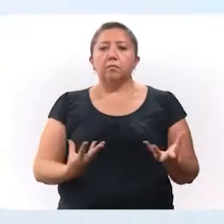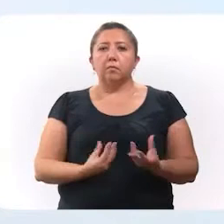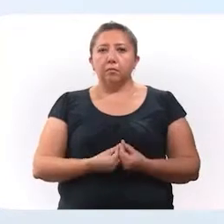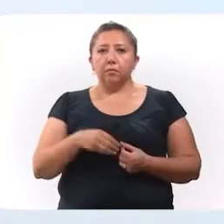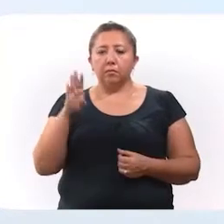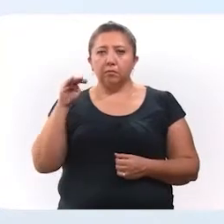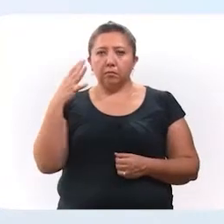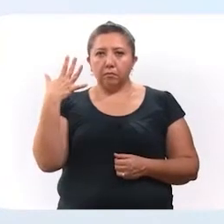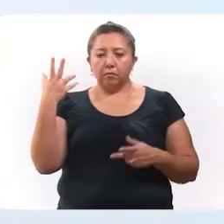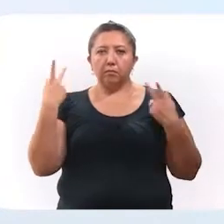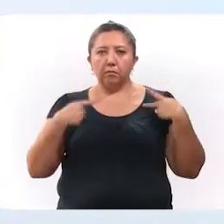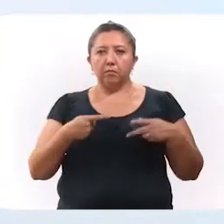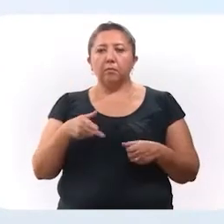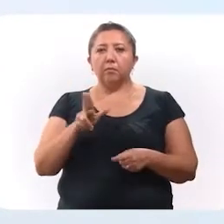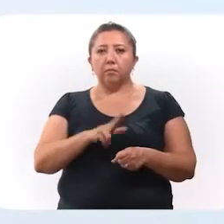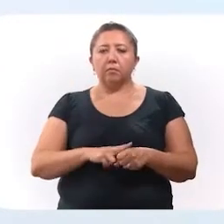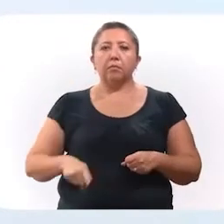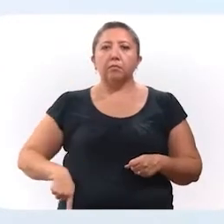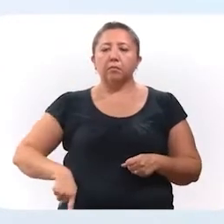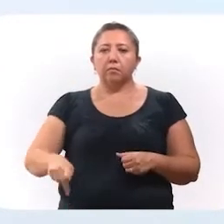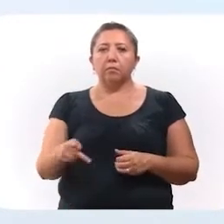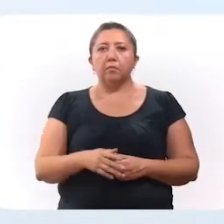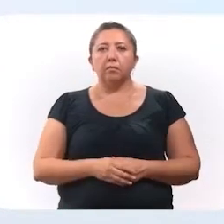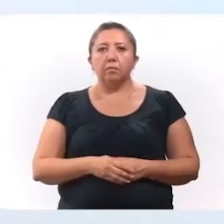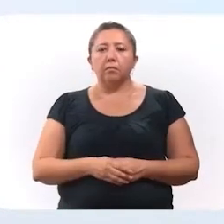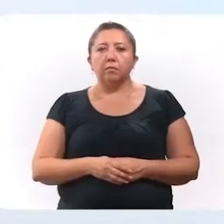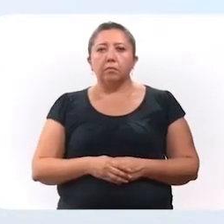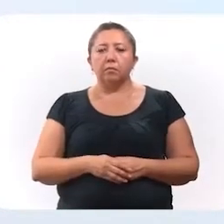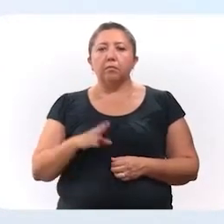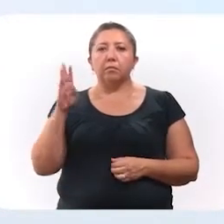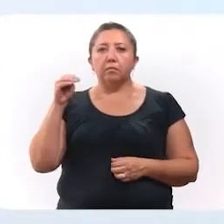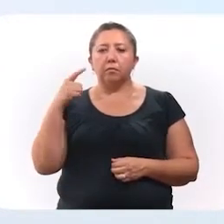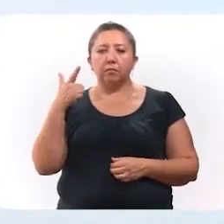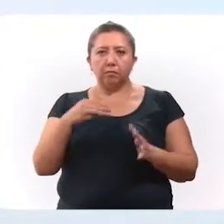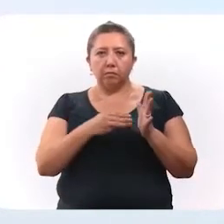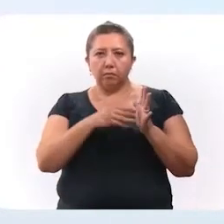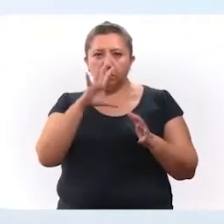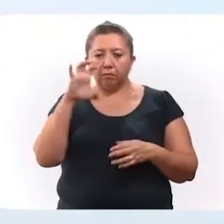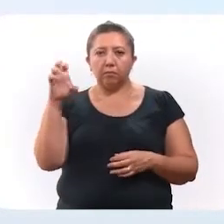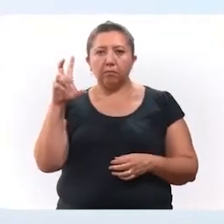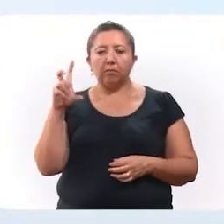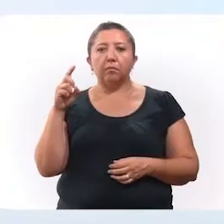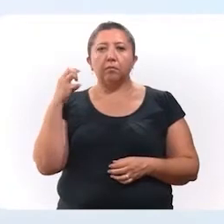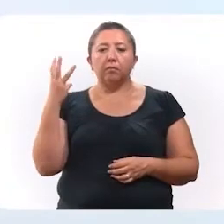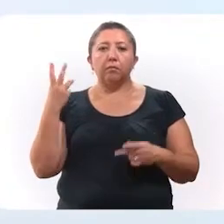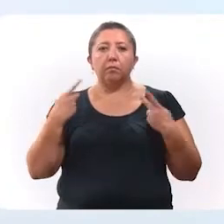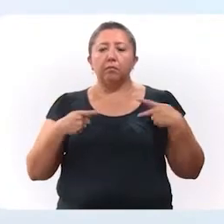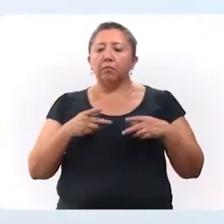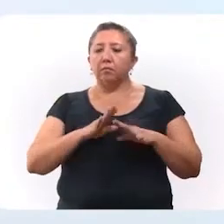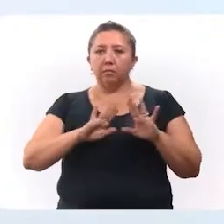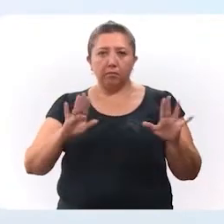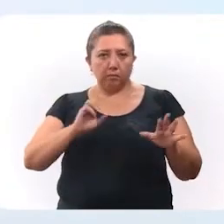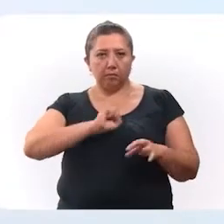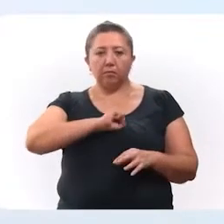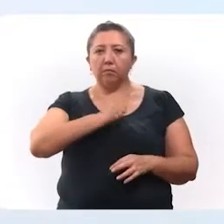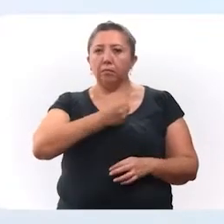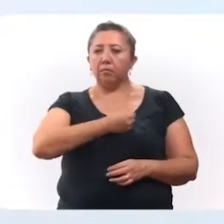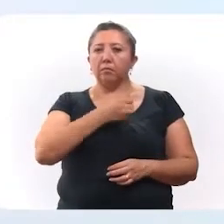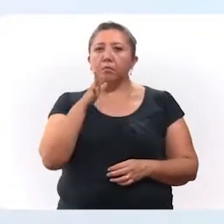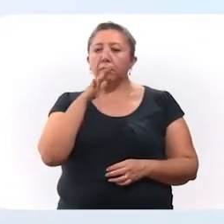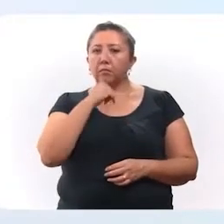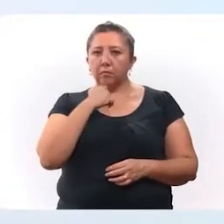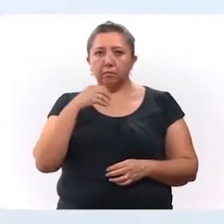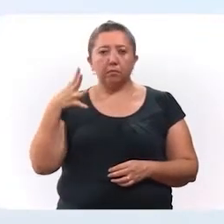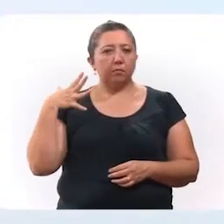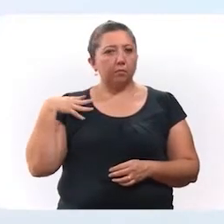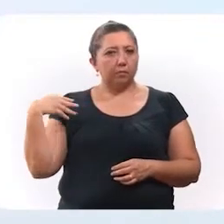tenemos 95 pacientes en hospitales públicos. 97,533 pacientes ya se recuperaron. No